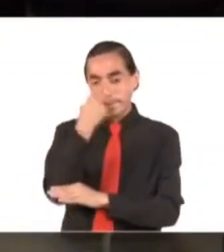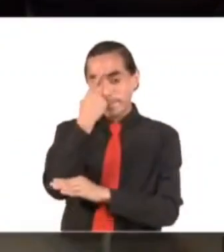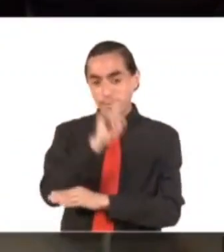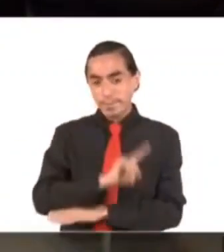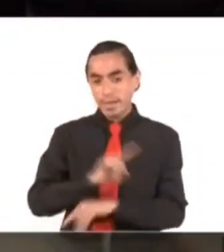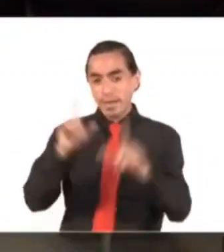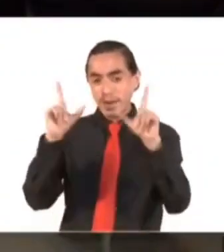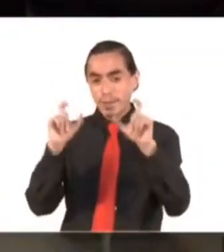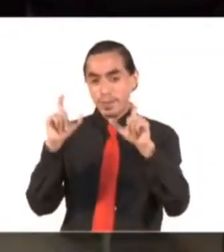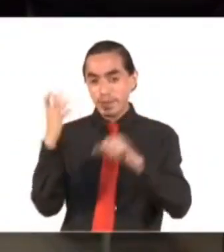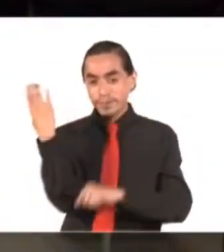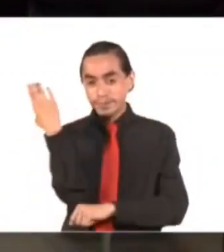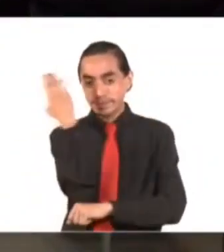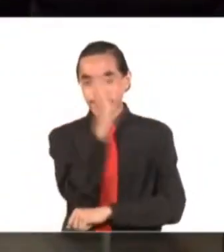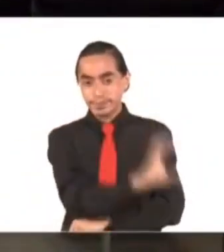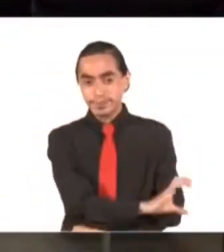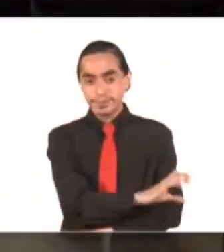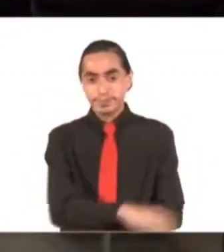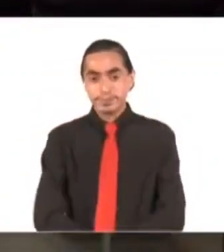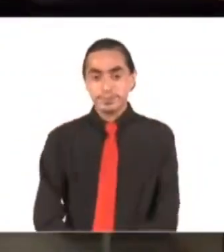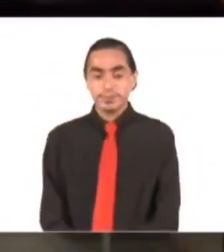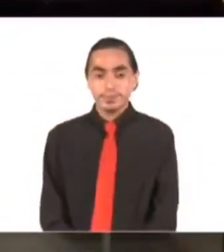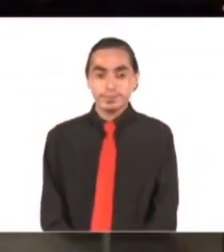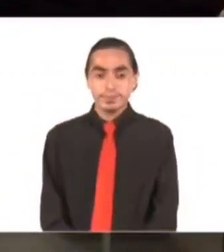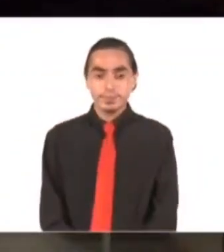fotografía representativa de esta sesión, por favor.